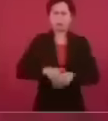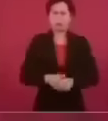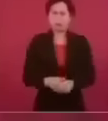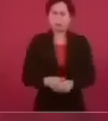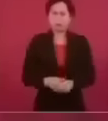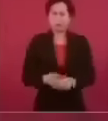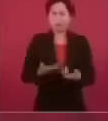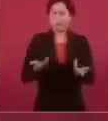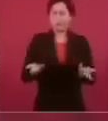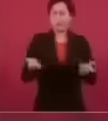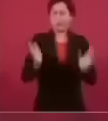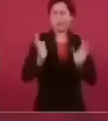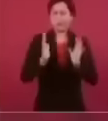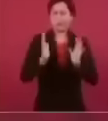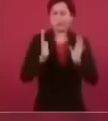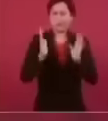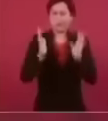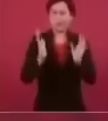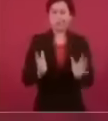Entonces,